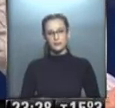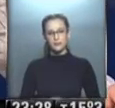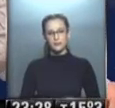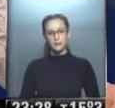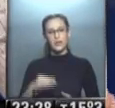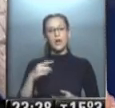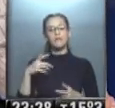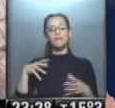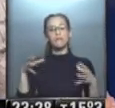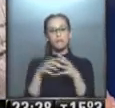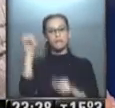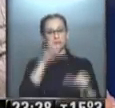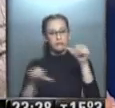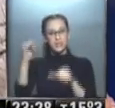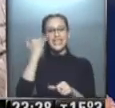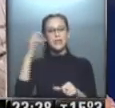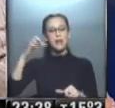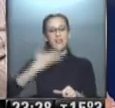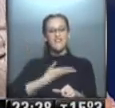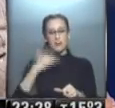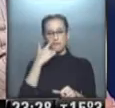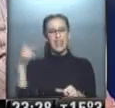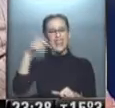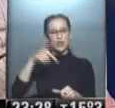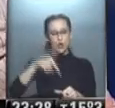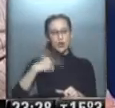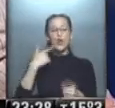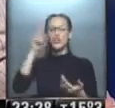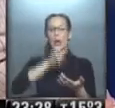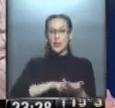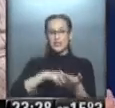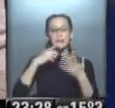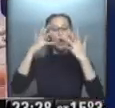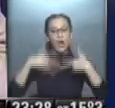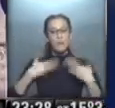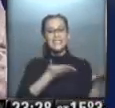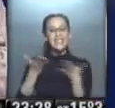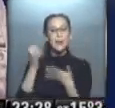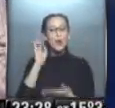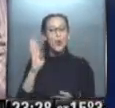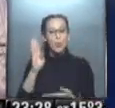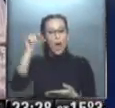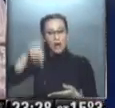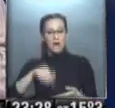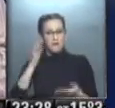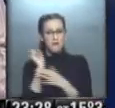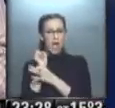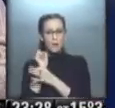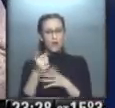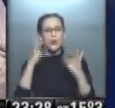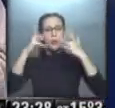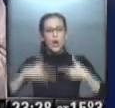La petrolera estatal YPF relanzó el programa Serviclub, aquel conocido programa